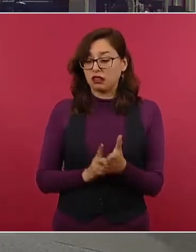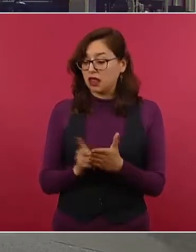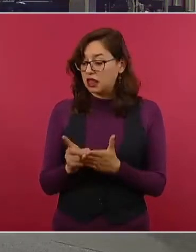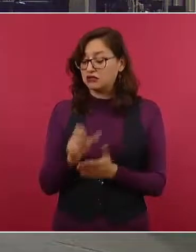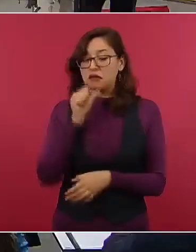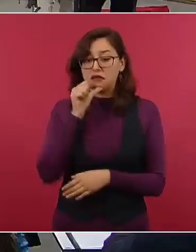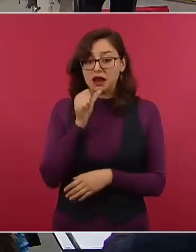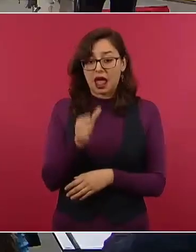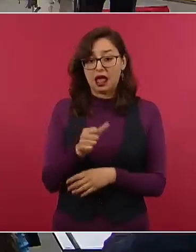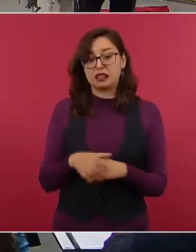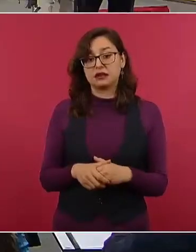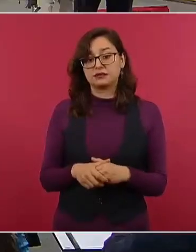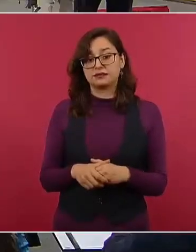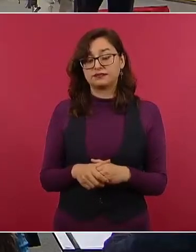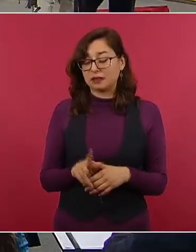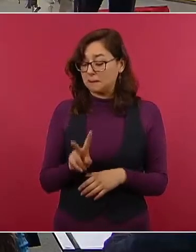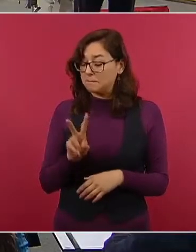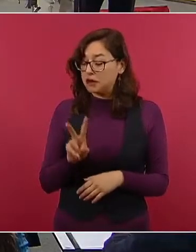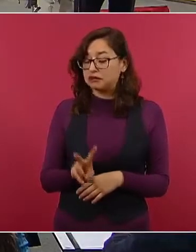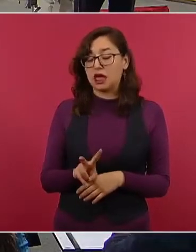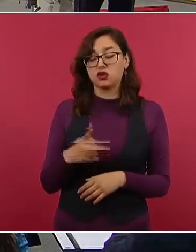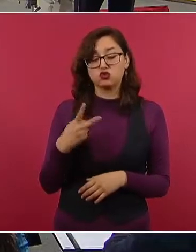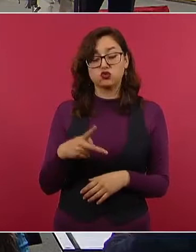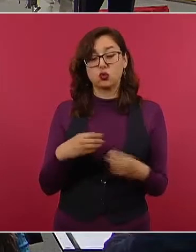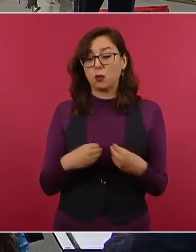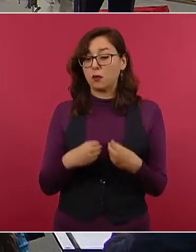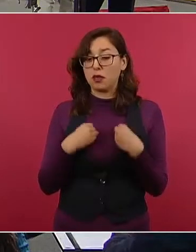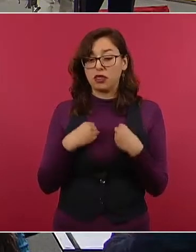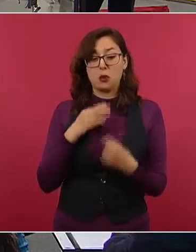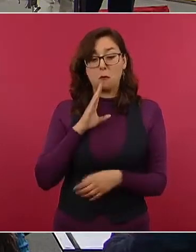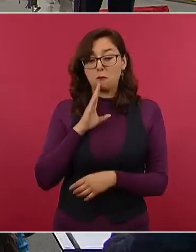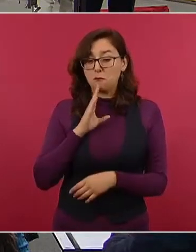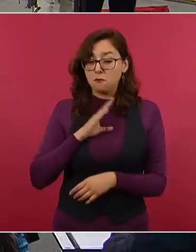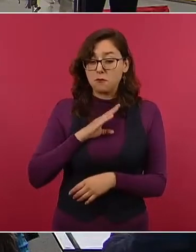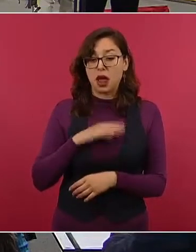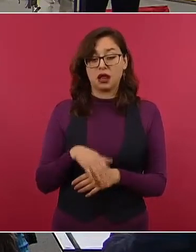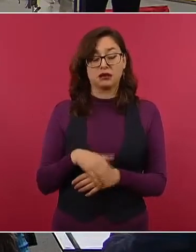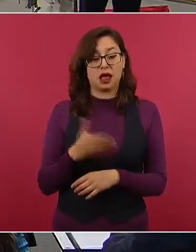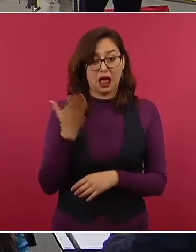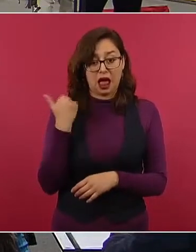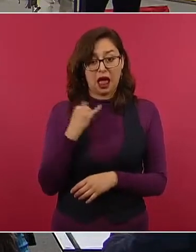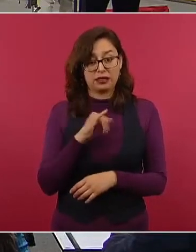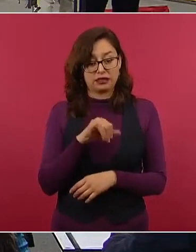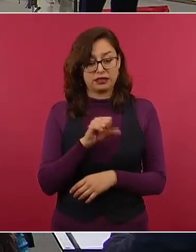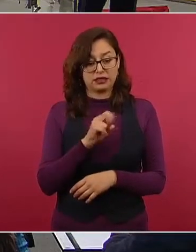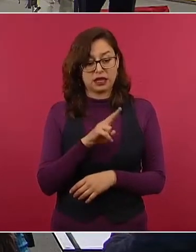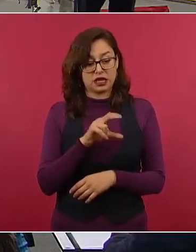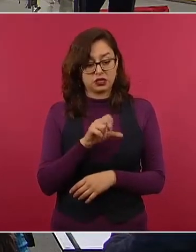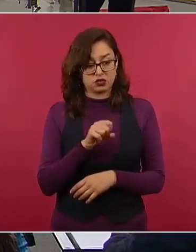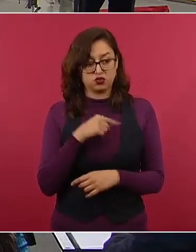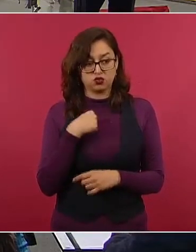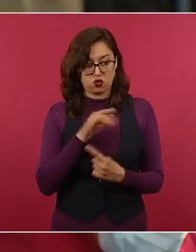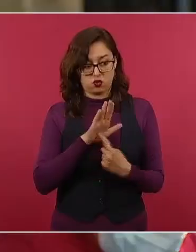condiciones de verdad muy malas. Mostré una foto a Jesús, se sorprendió mucho de